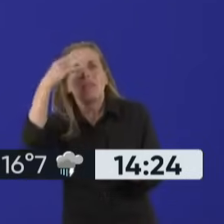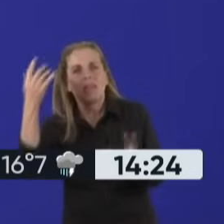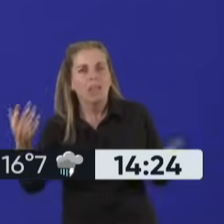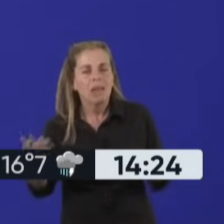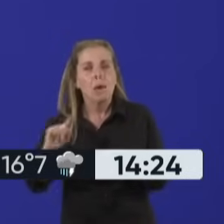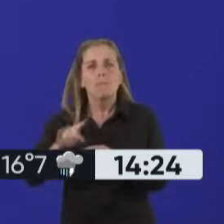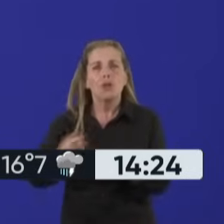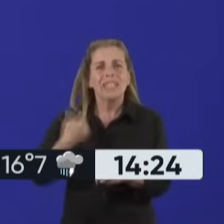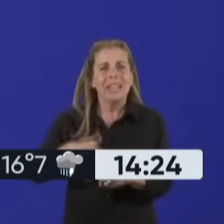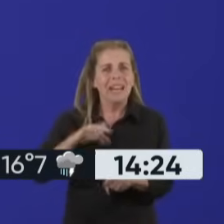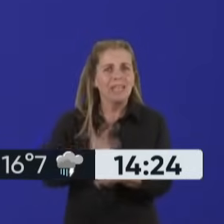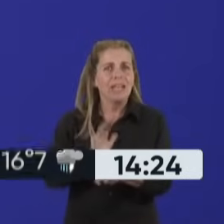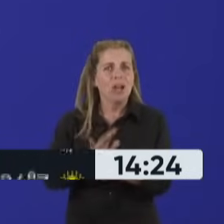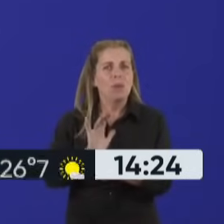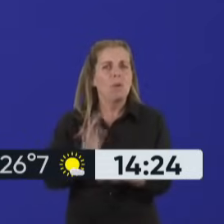se resiste